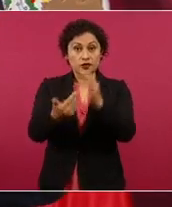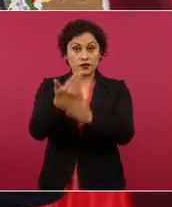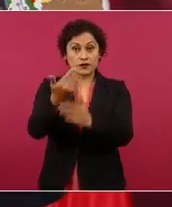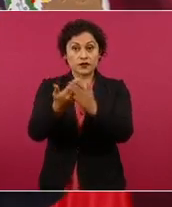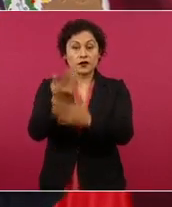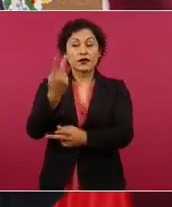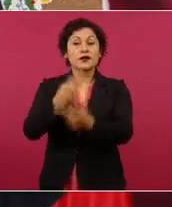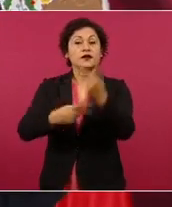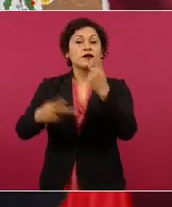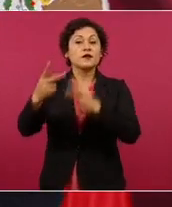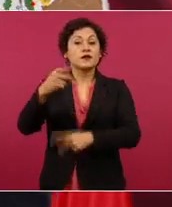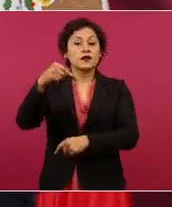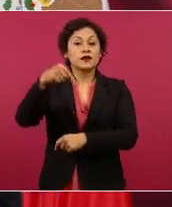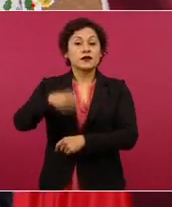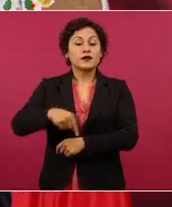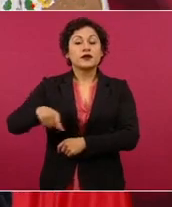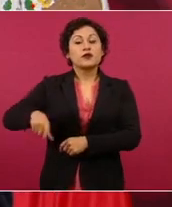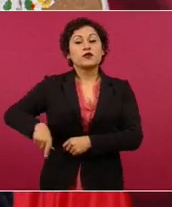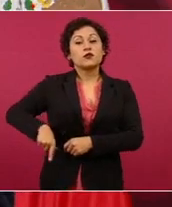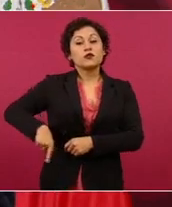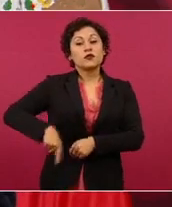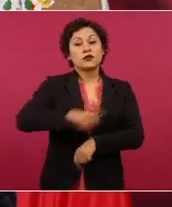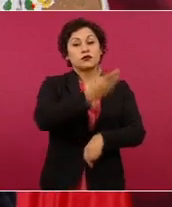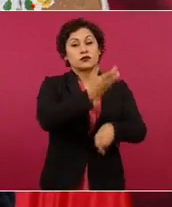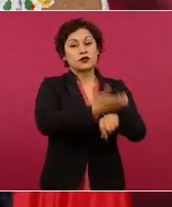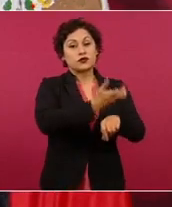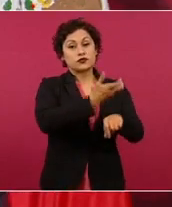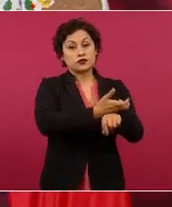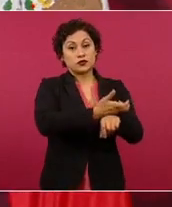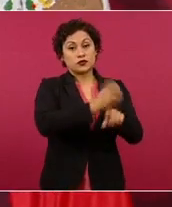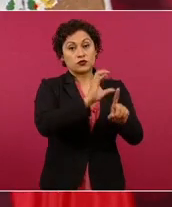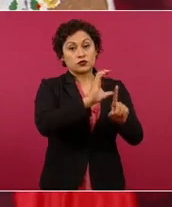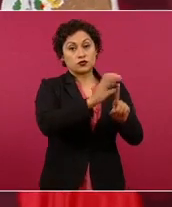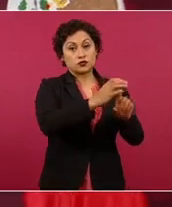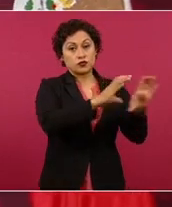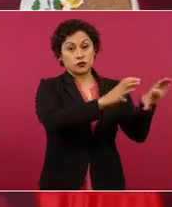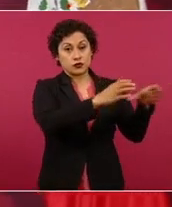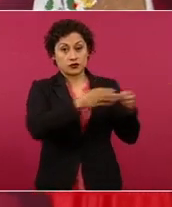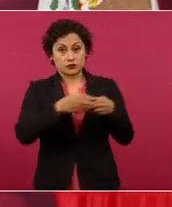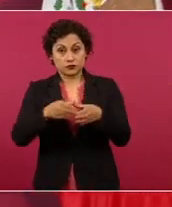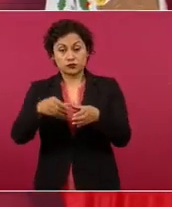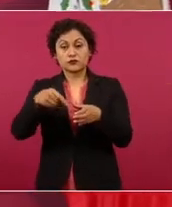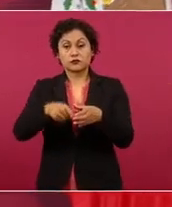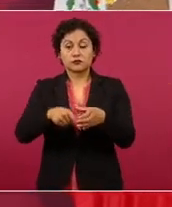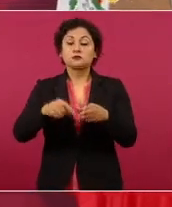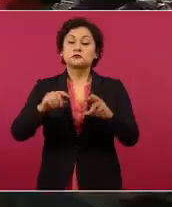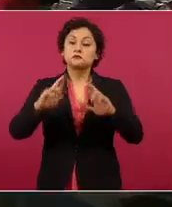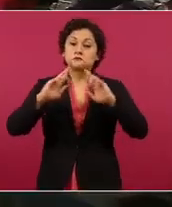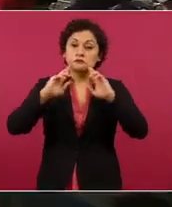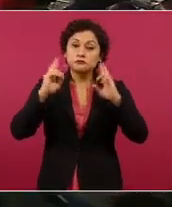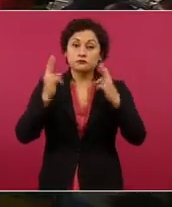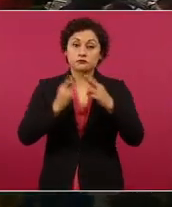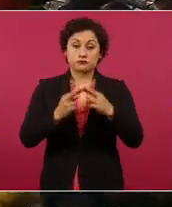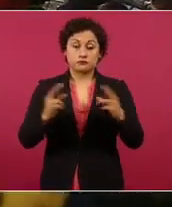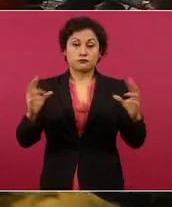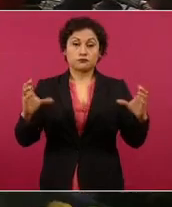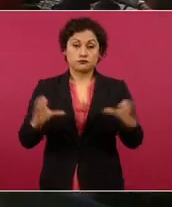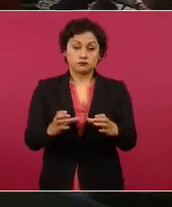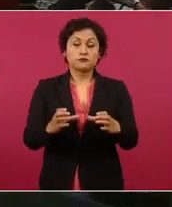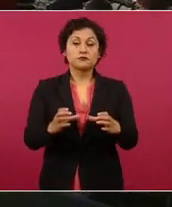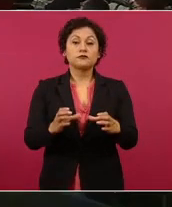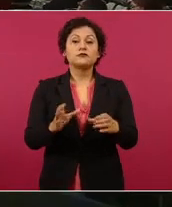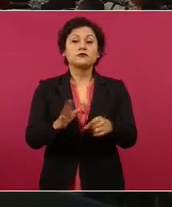del gobierno de Estados Unidos, vamos a tener un encuentro, porque se conmemoran,